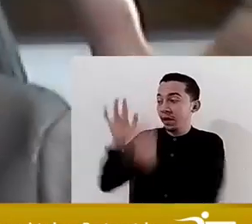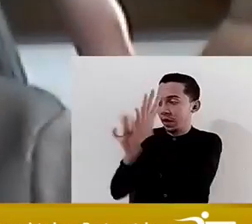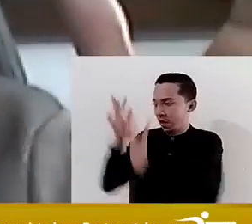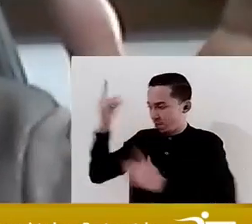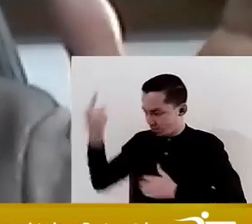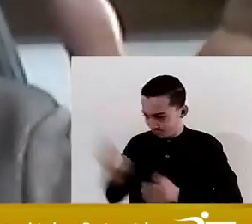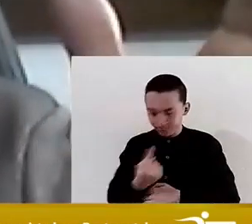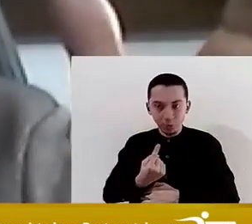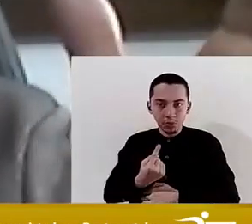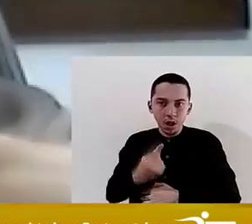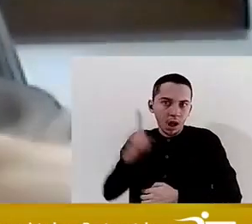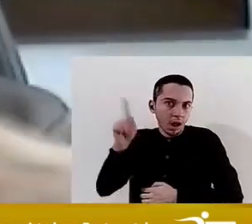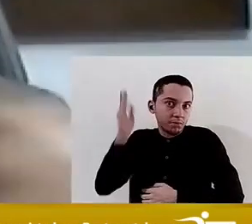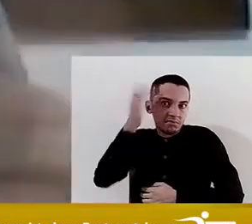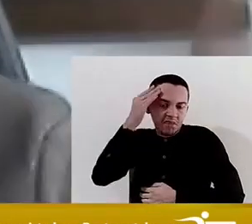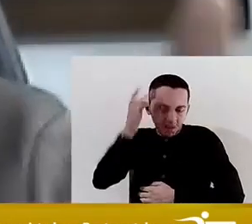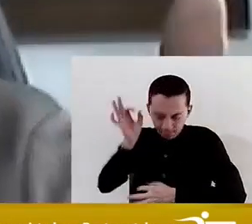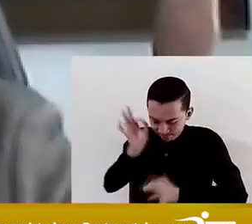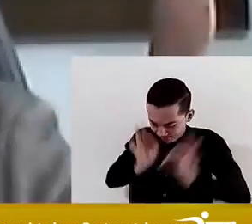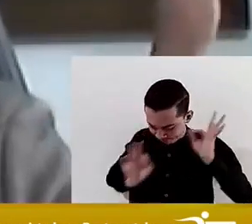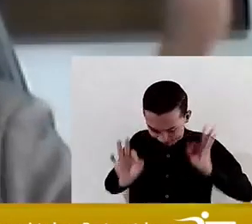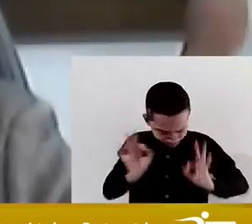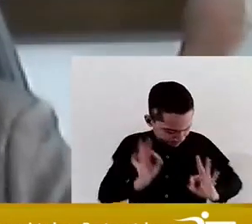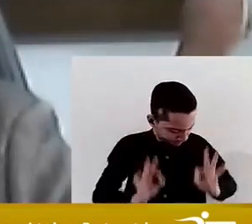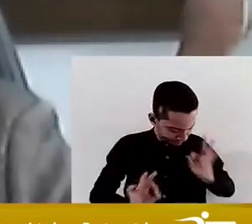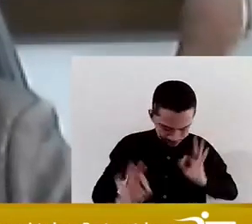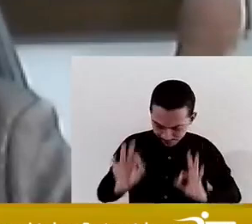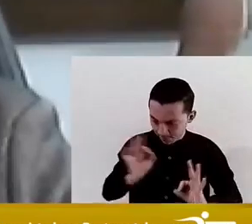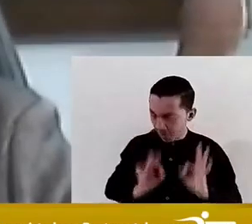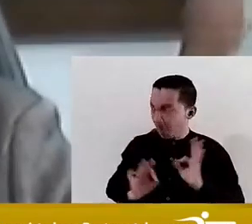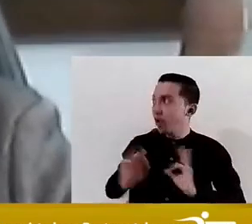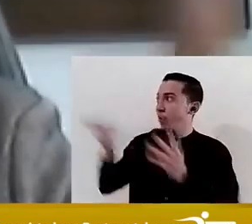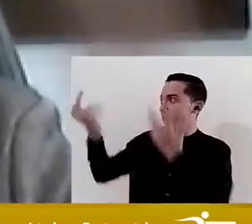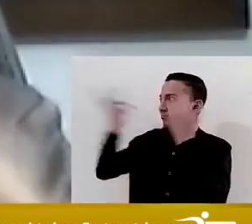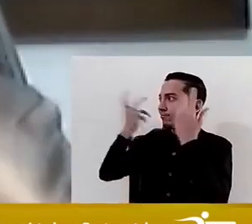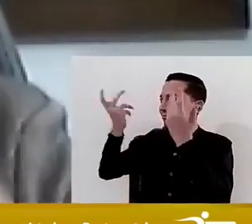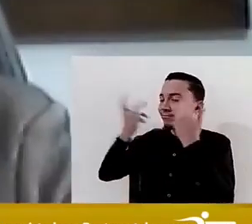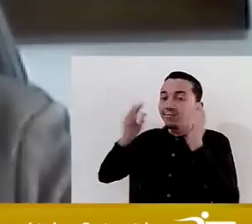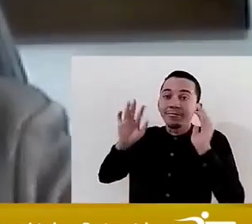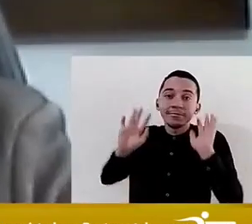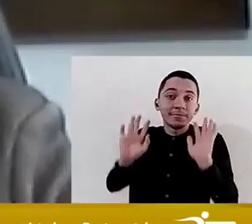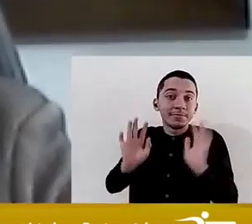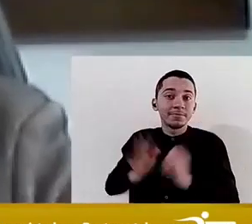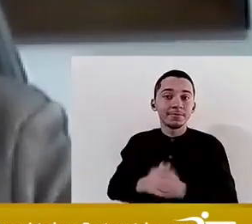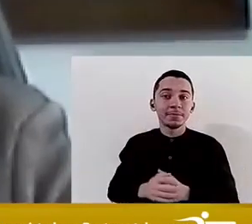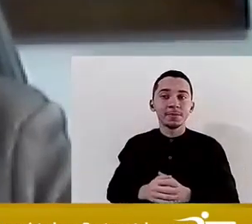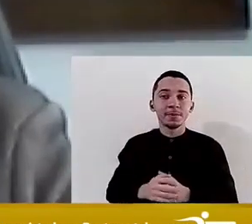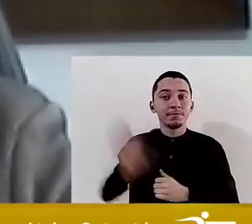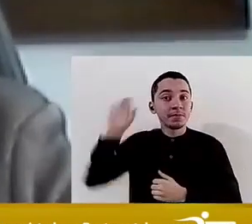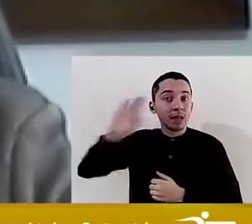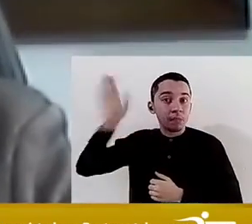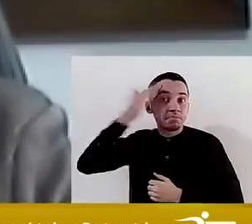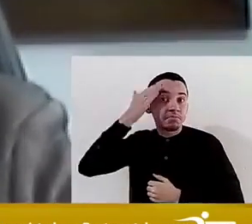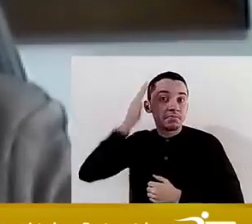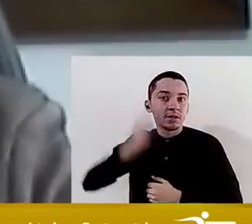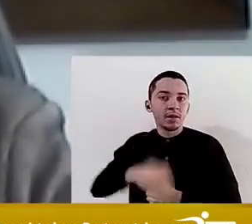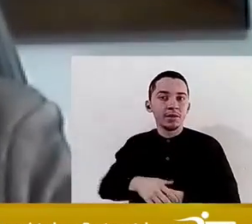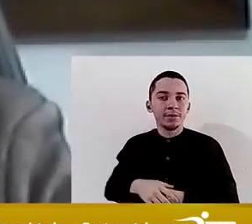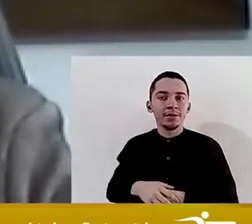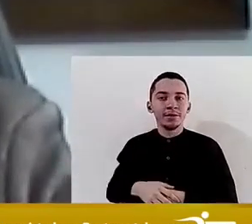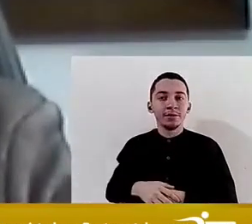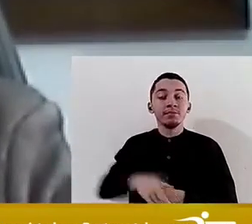el campo y cómo siembra la semilla. Y es necesario para que haya un corazón